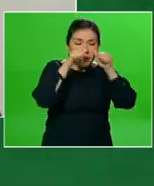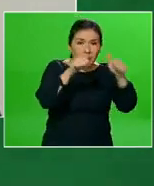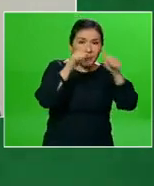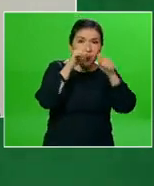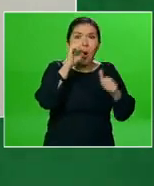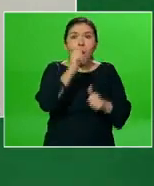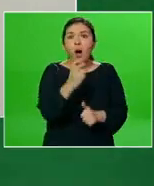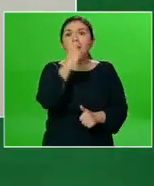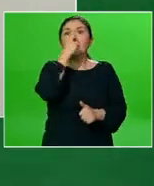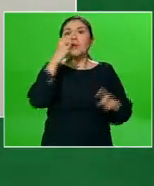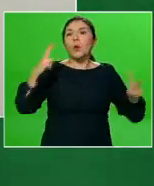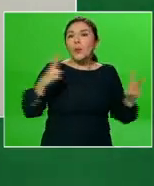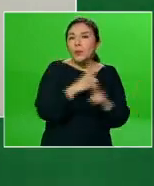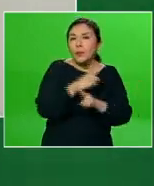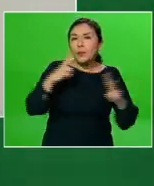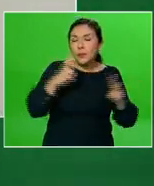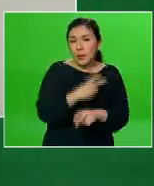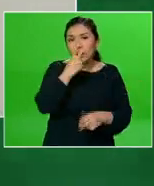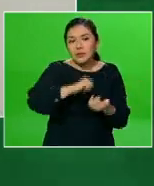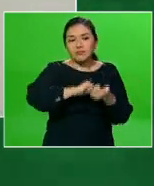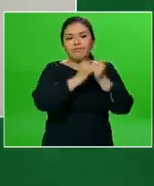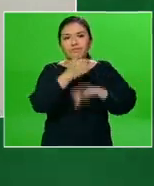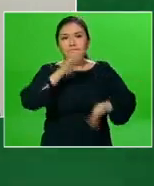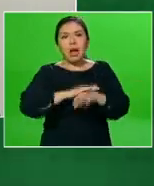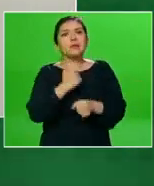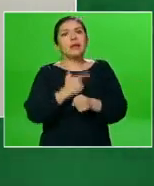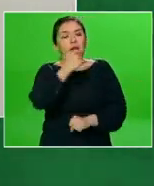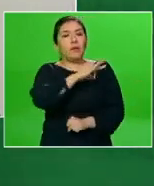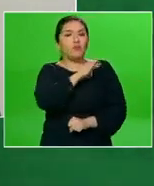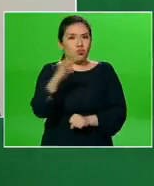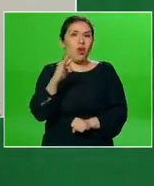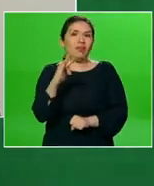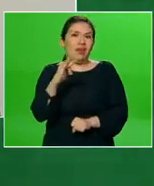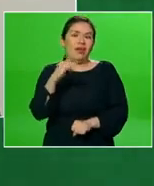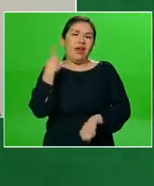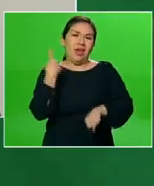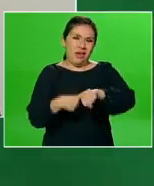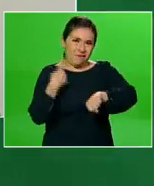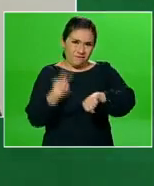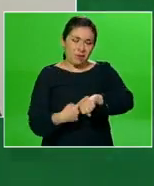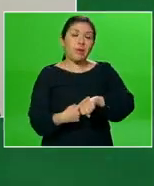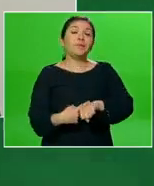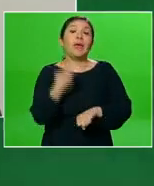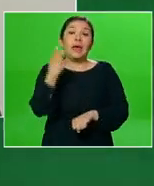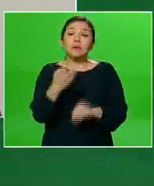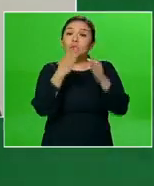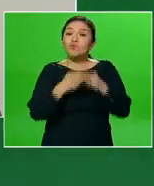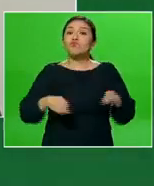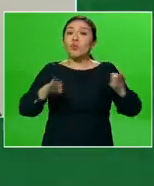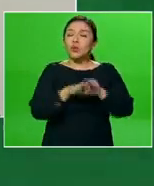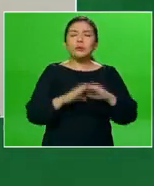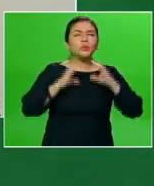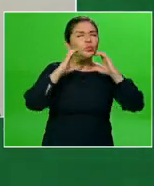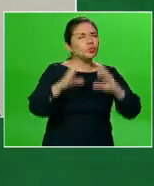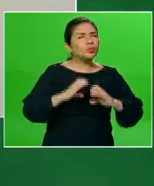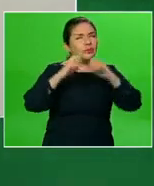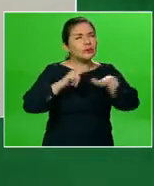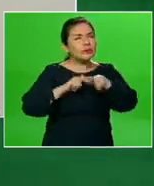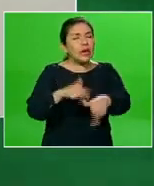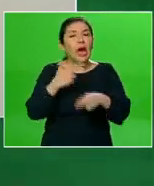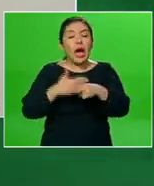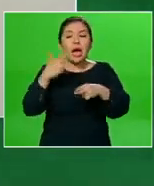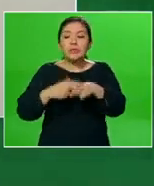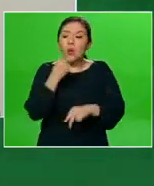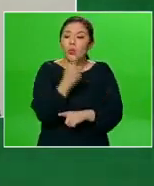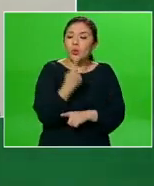que obviamente incrementan los riesgos de la complicación entonces hay que seguir nos cuidando hasta que tengamos esquema completo y por lo tanto entonces